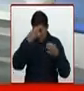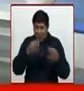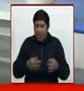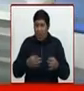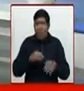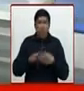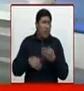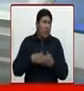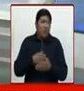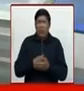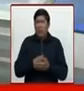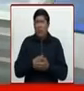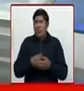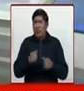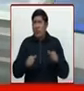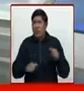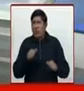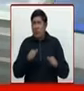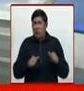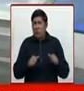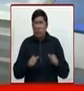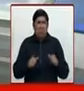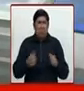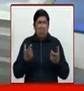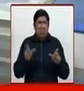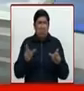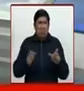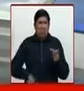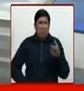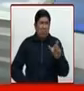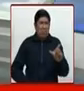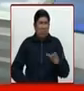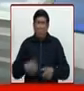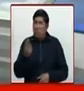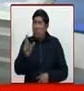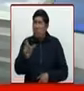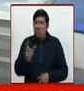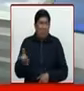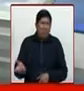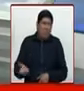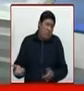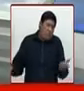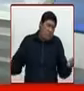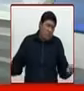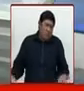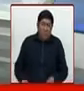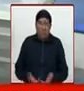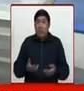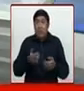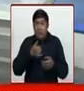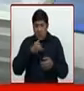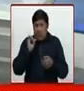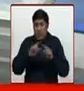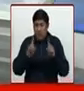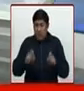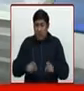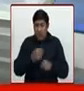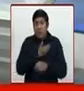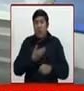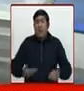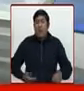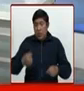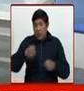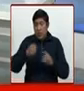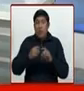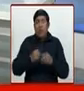confirmar. Bueno, y todos estaban en la incertidumbre de qué es lo que vamos a presentar, si es la una, las dos, al mismo tiempo. Ayer le preguntamos al presidente del Tribunal